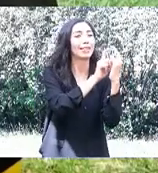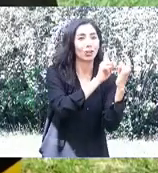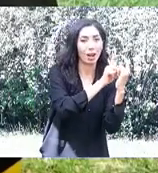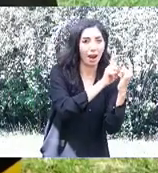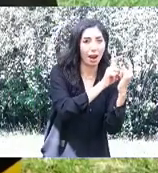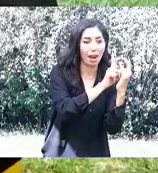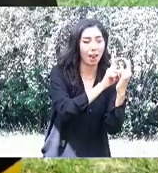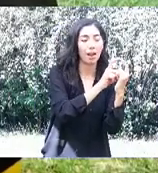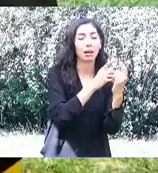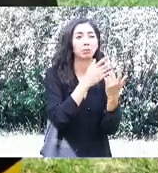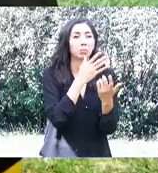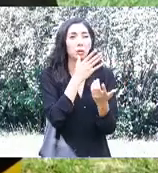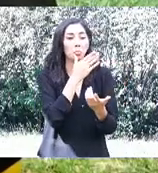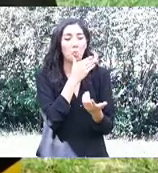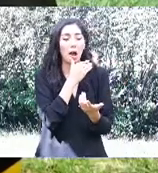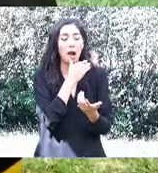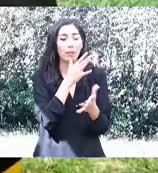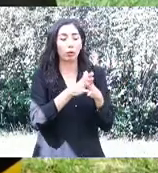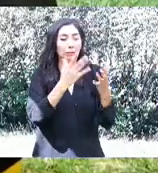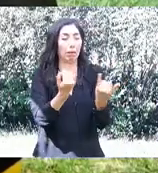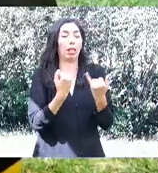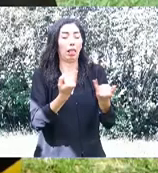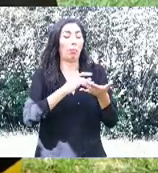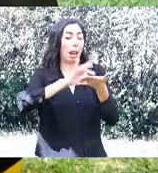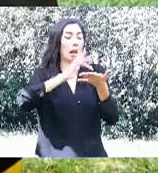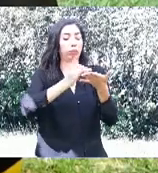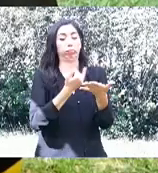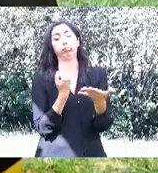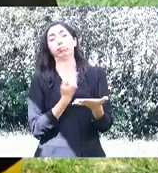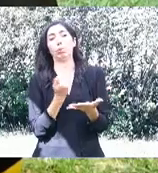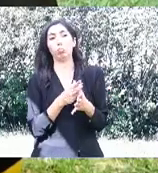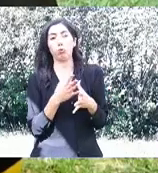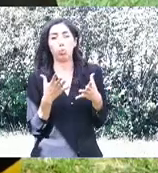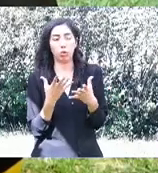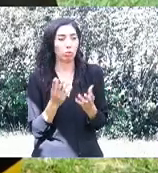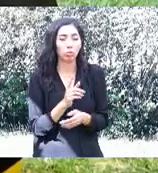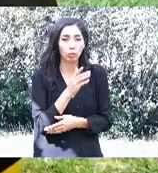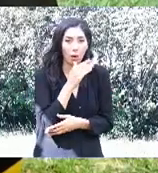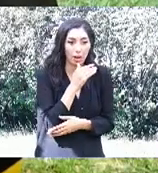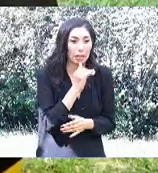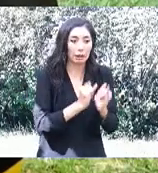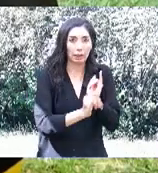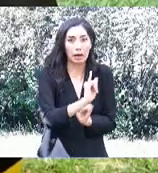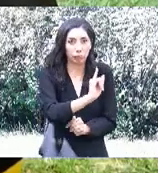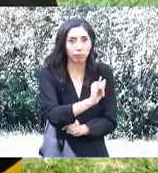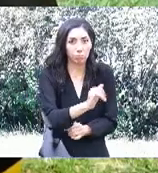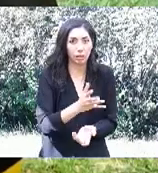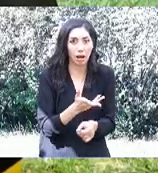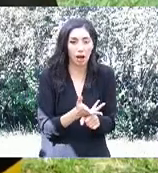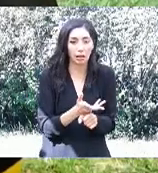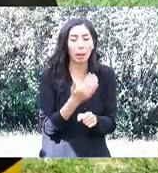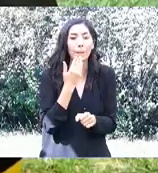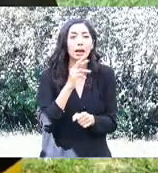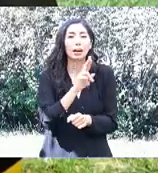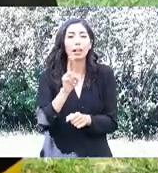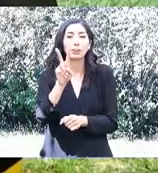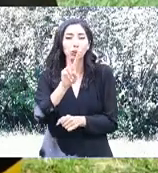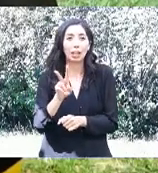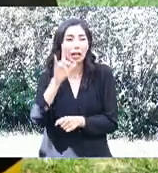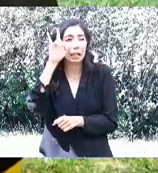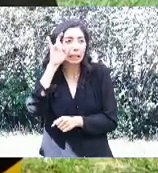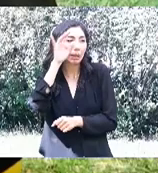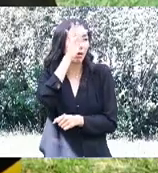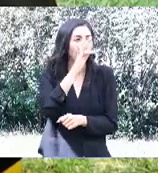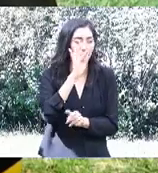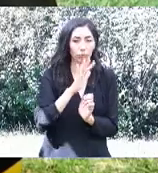había una una una inundación de información como lo que propició internet y especialmente las redes sociales eh